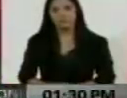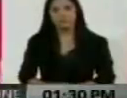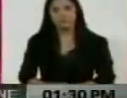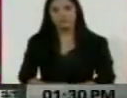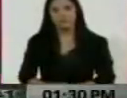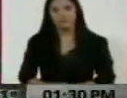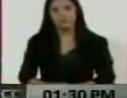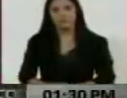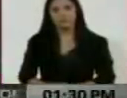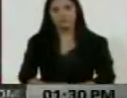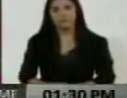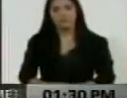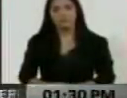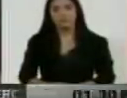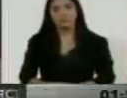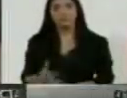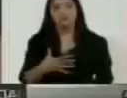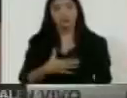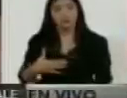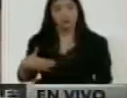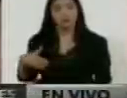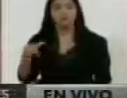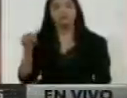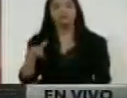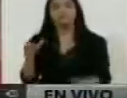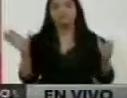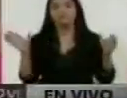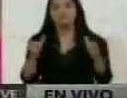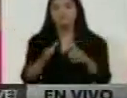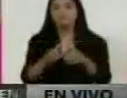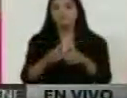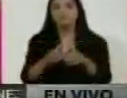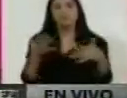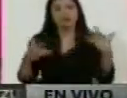Yo quise que hiciéramos este evento.